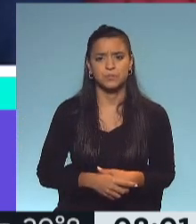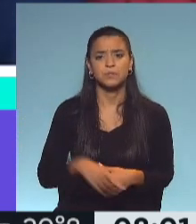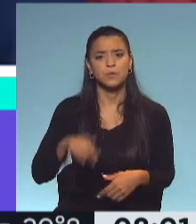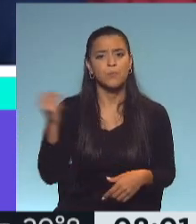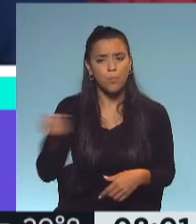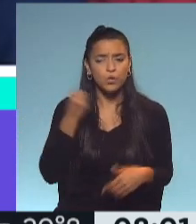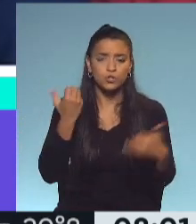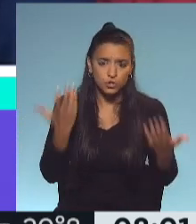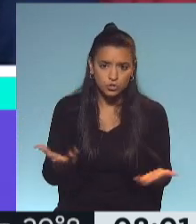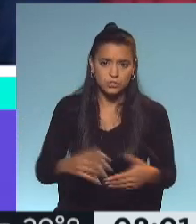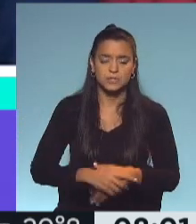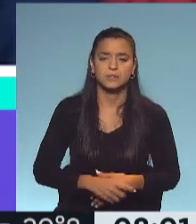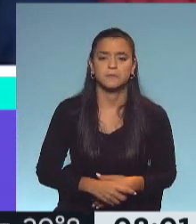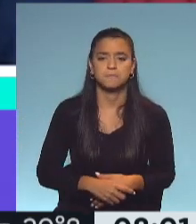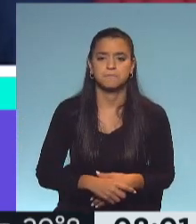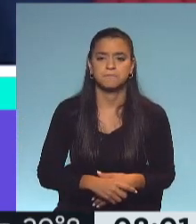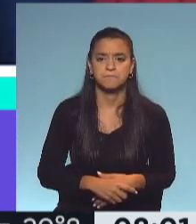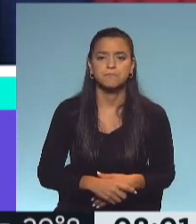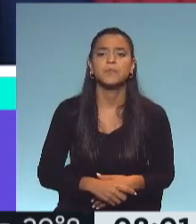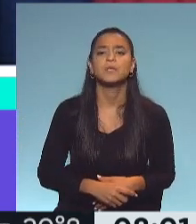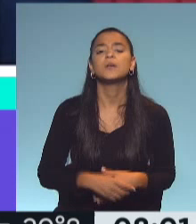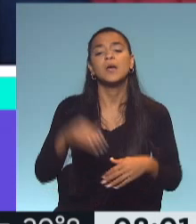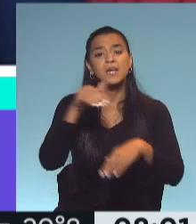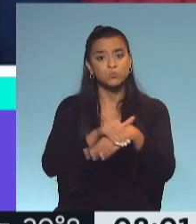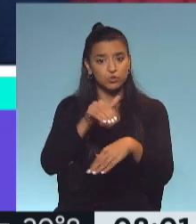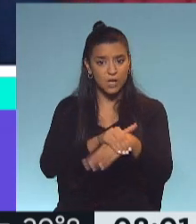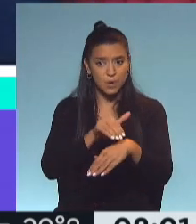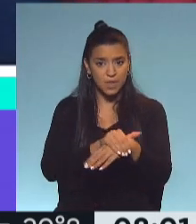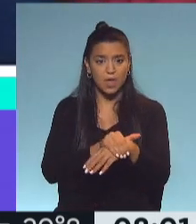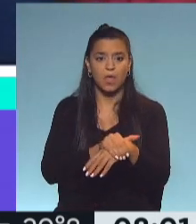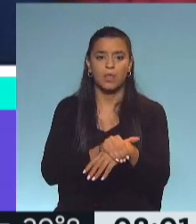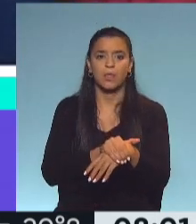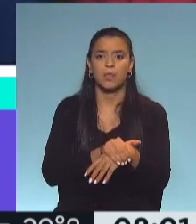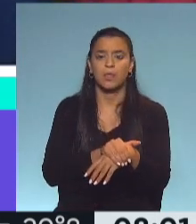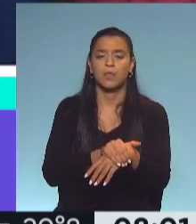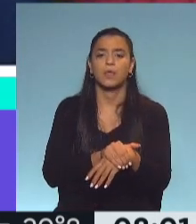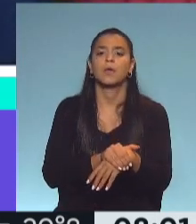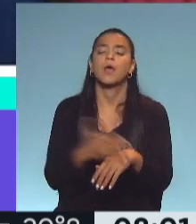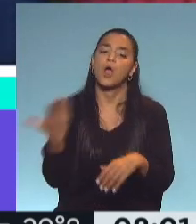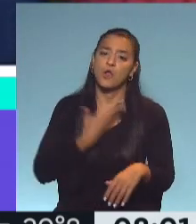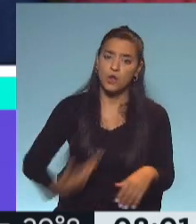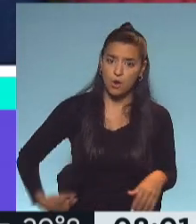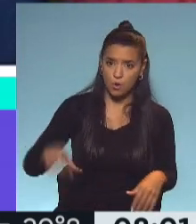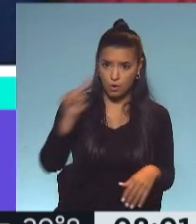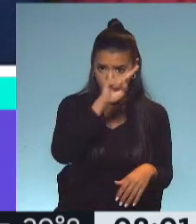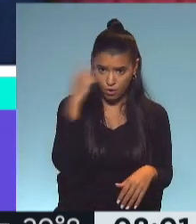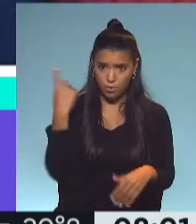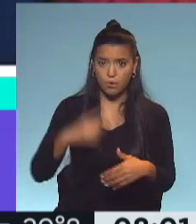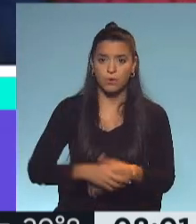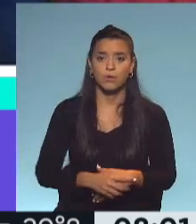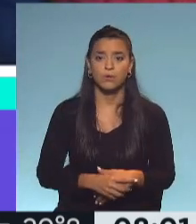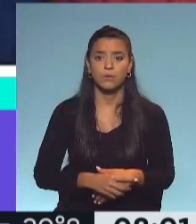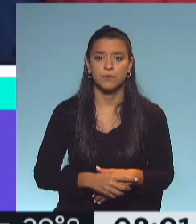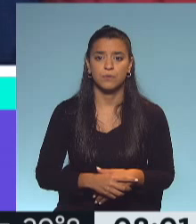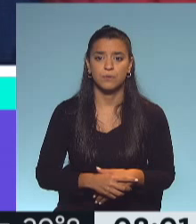importantísimo, con lo cual el compromiso del Gobierno Nacional,